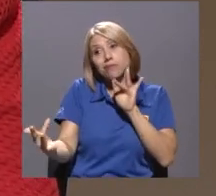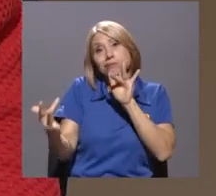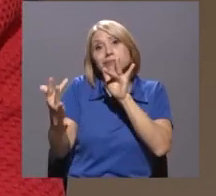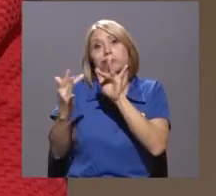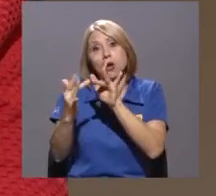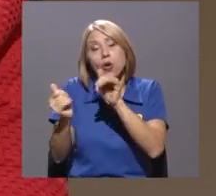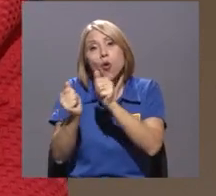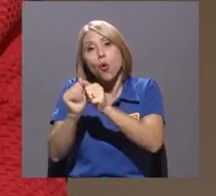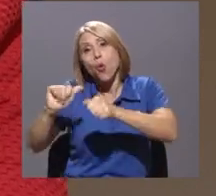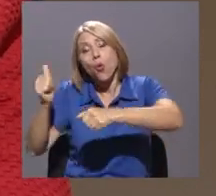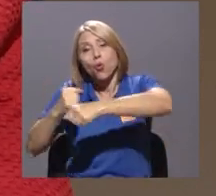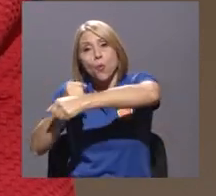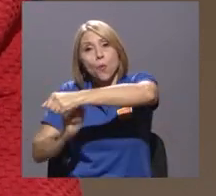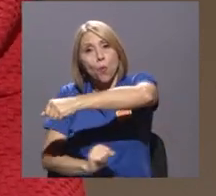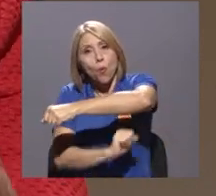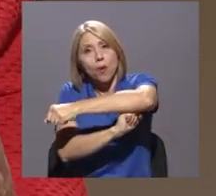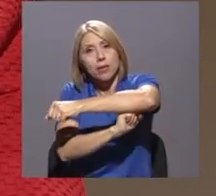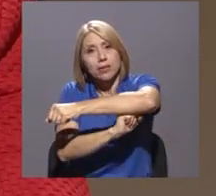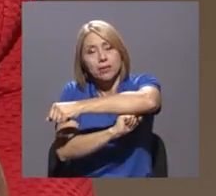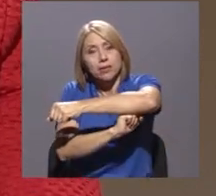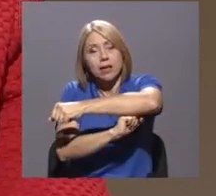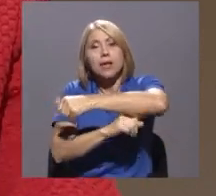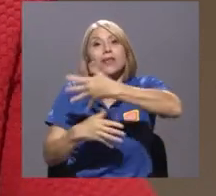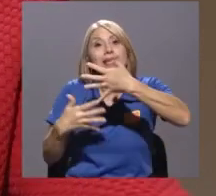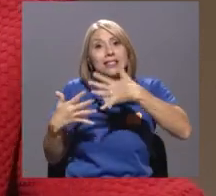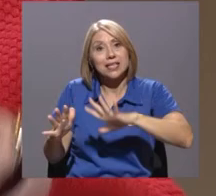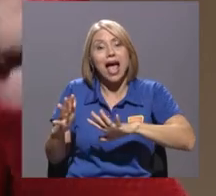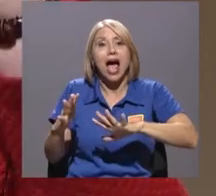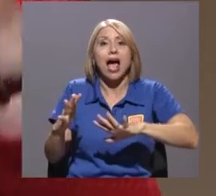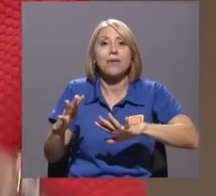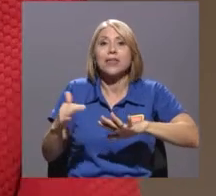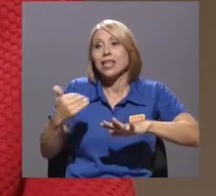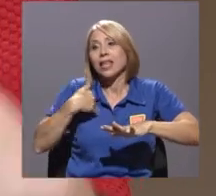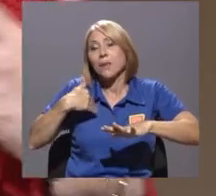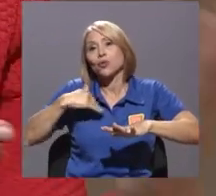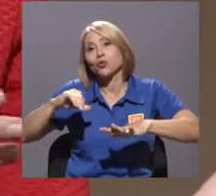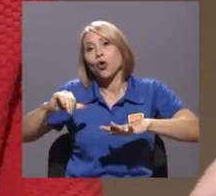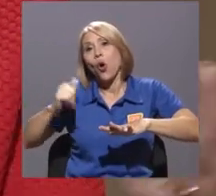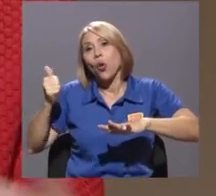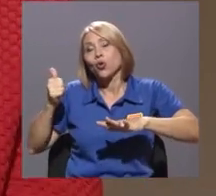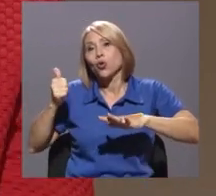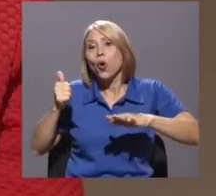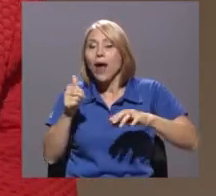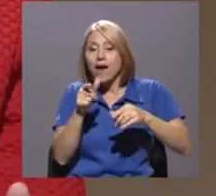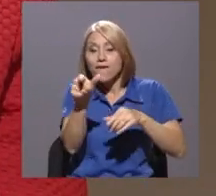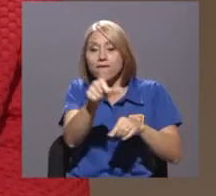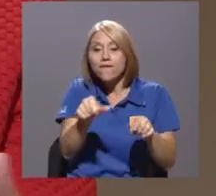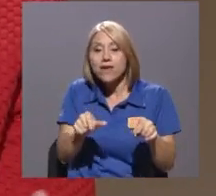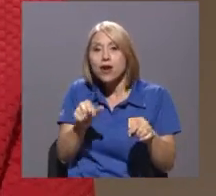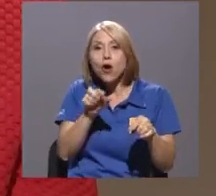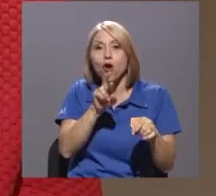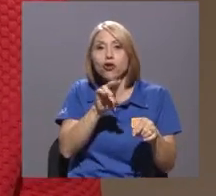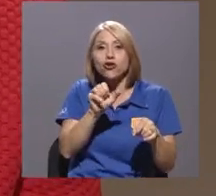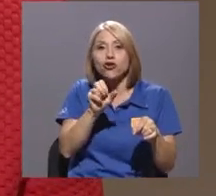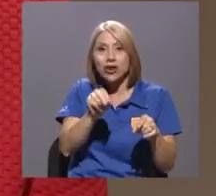adicional al de rim que es un gran el gran amazonas de europa en nuestra opinión